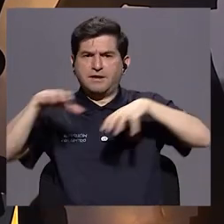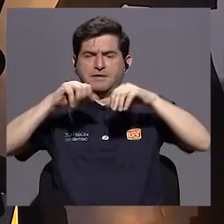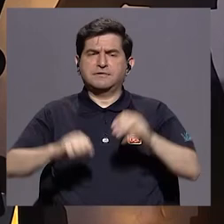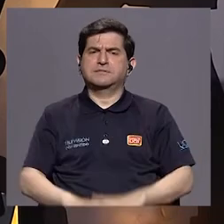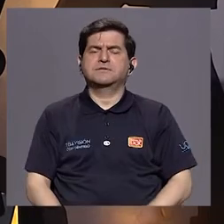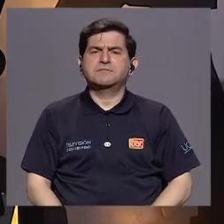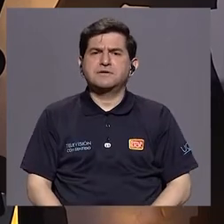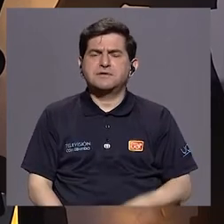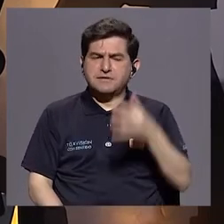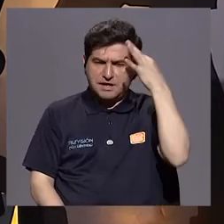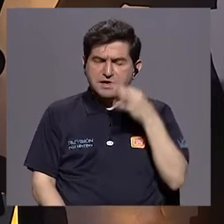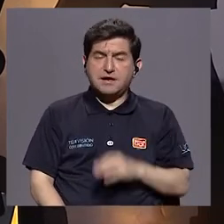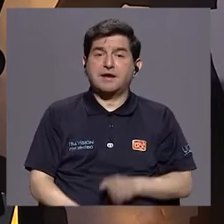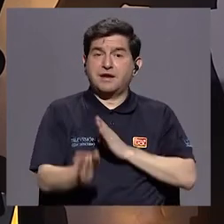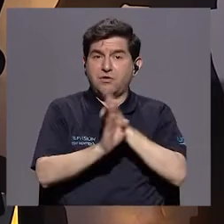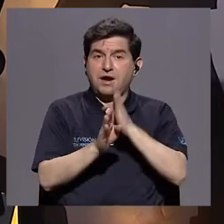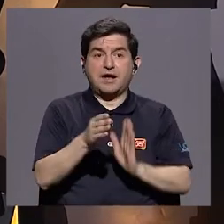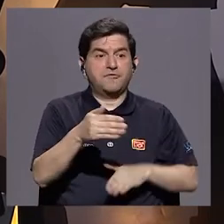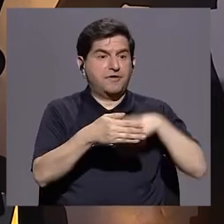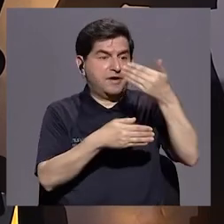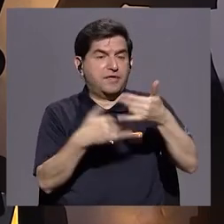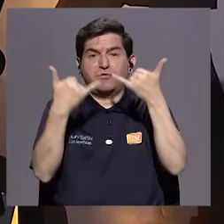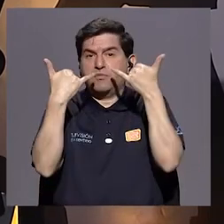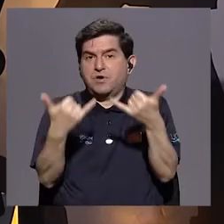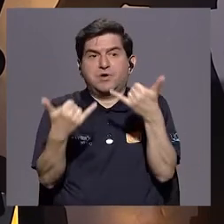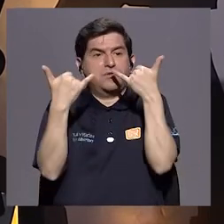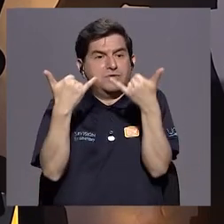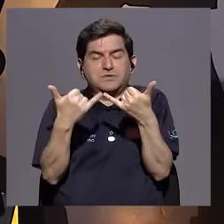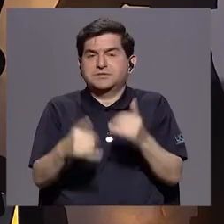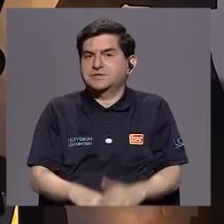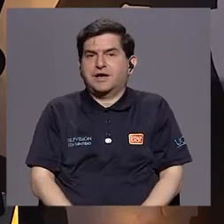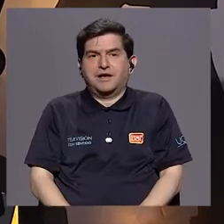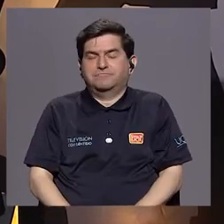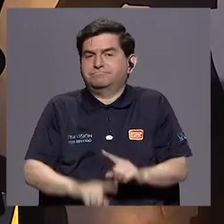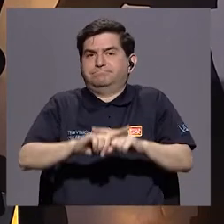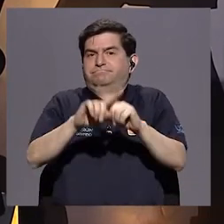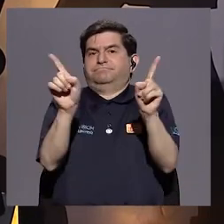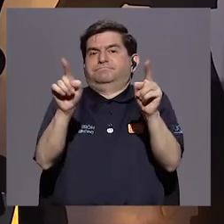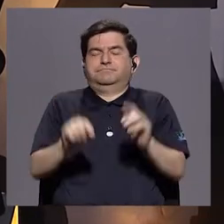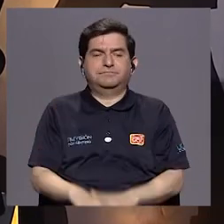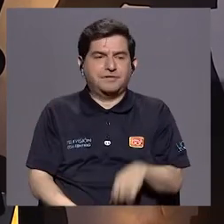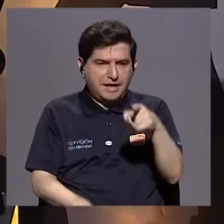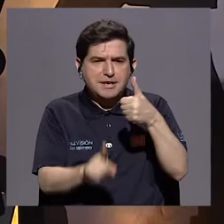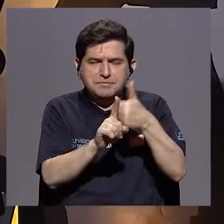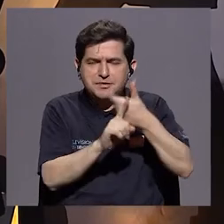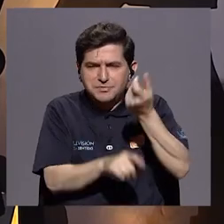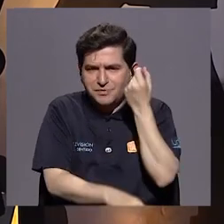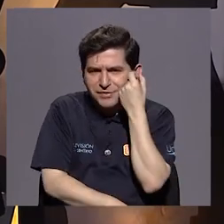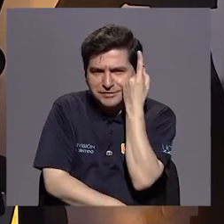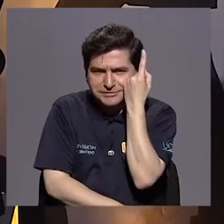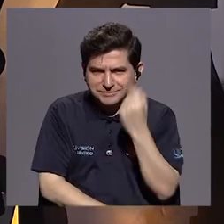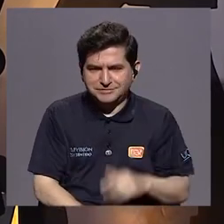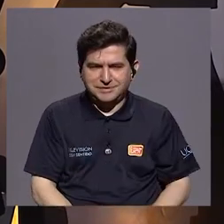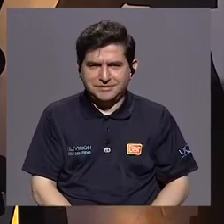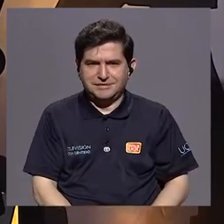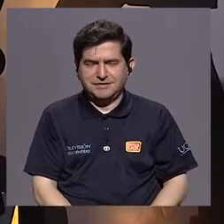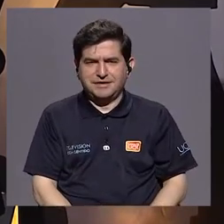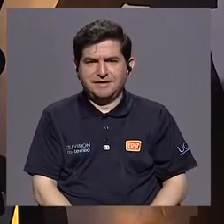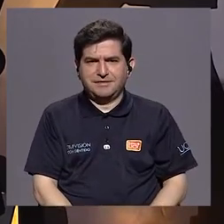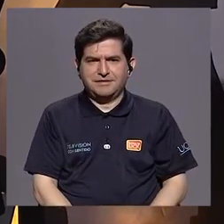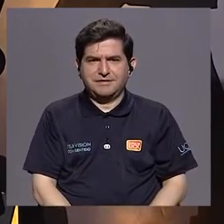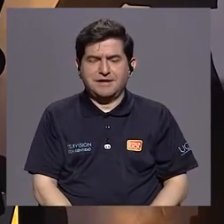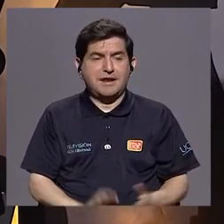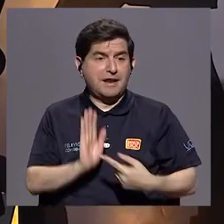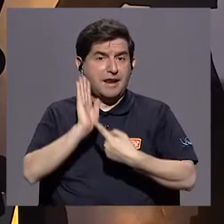yo creo que la carrera de federico después habla por sí sola que él también entendería que él podría